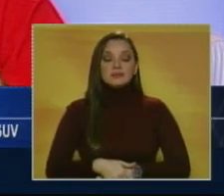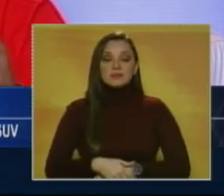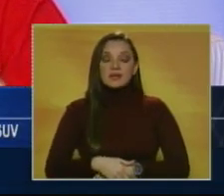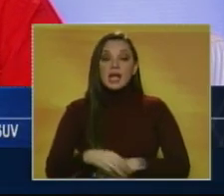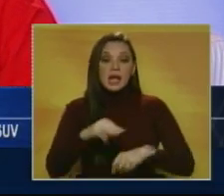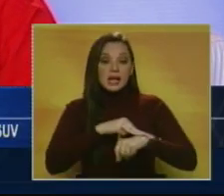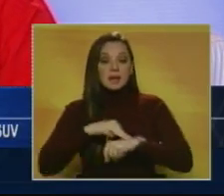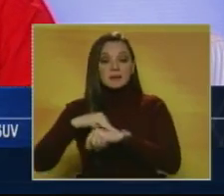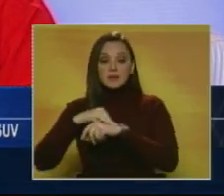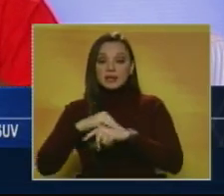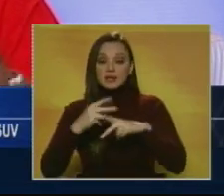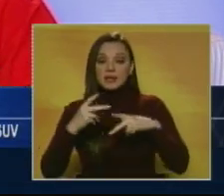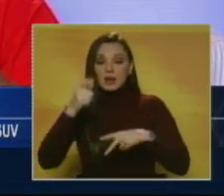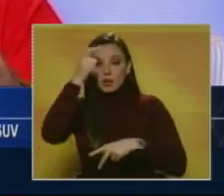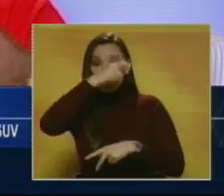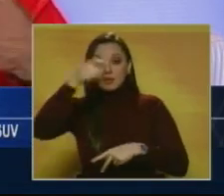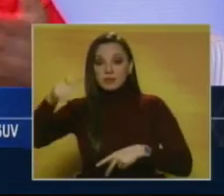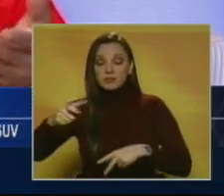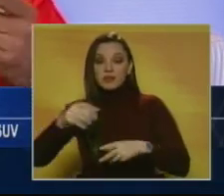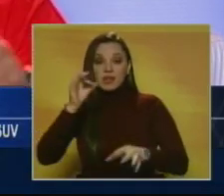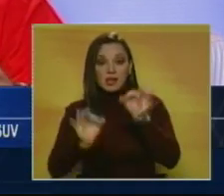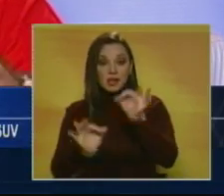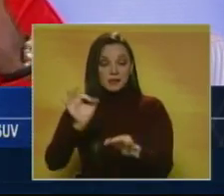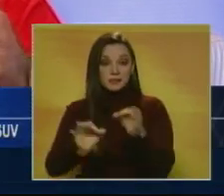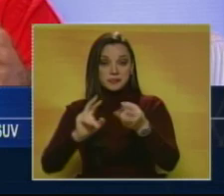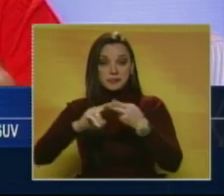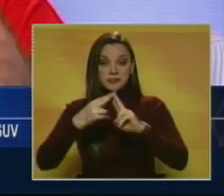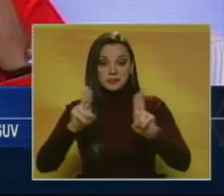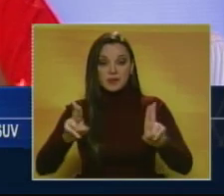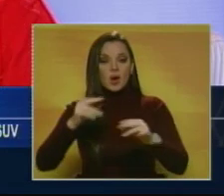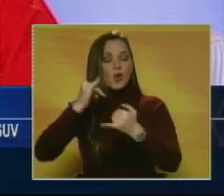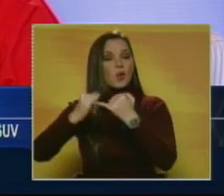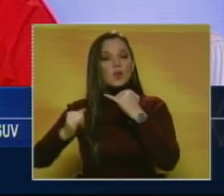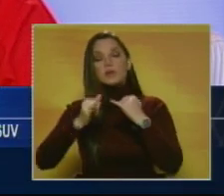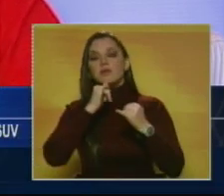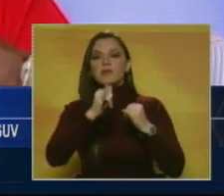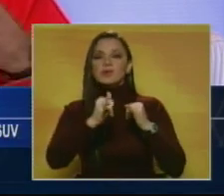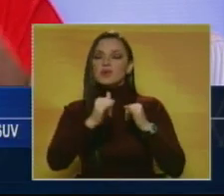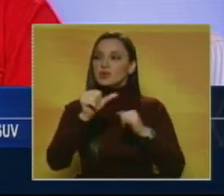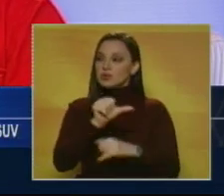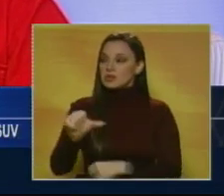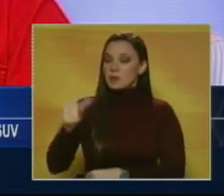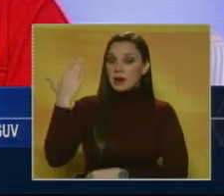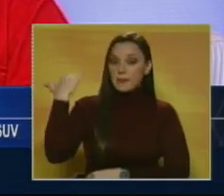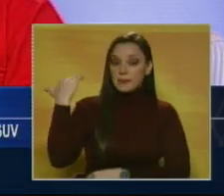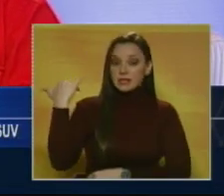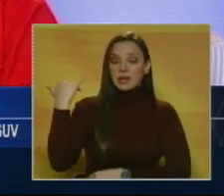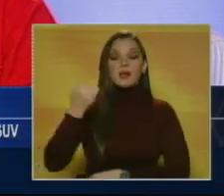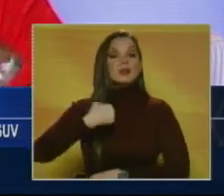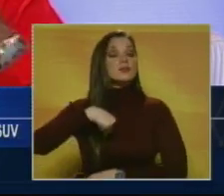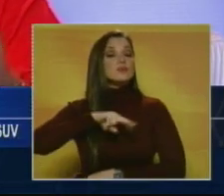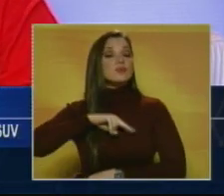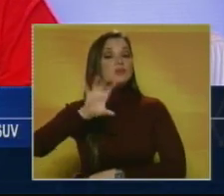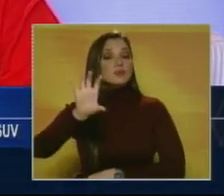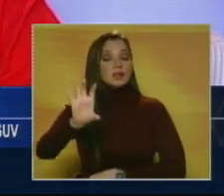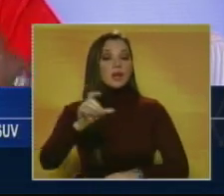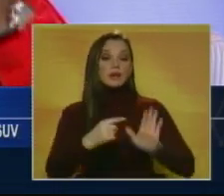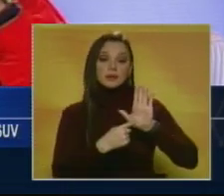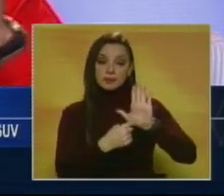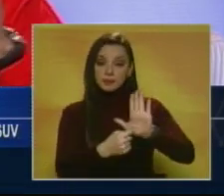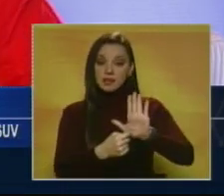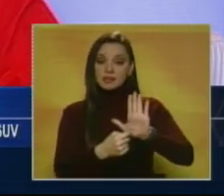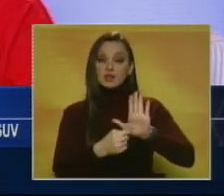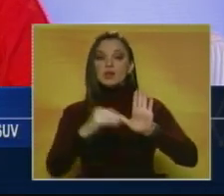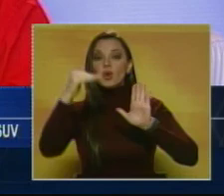Ministerio del Poder Popular para Interior, Justicia y Paz, el último reporte de la semana pasada, para nuestro estado ha presentado